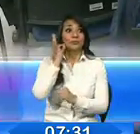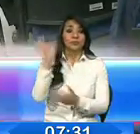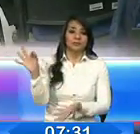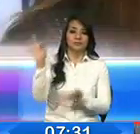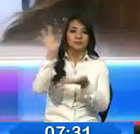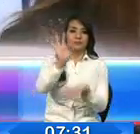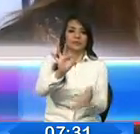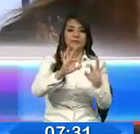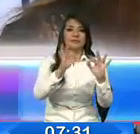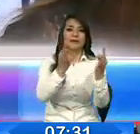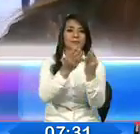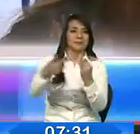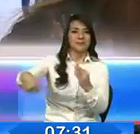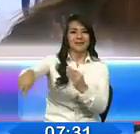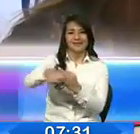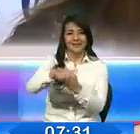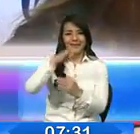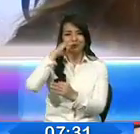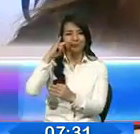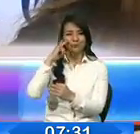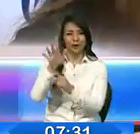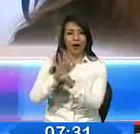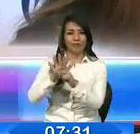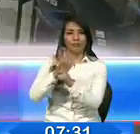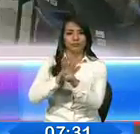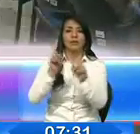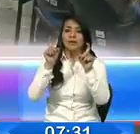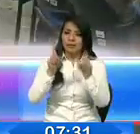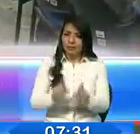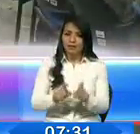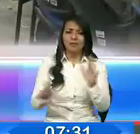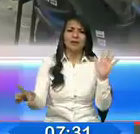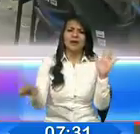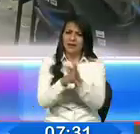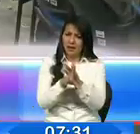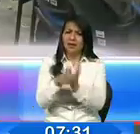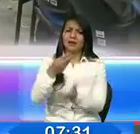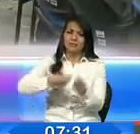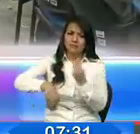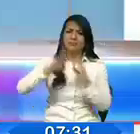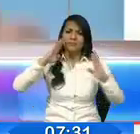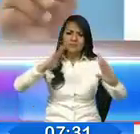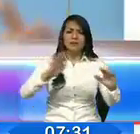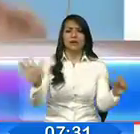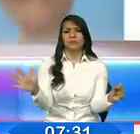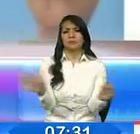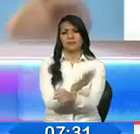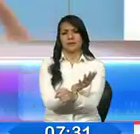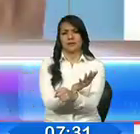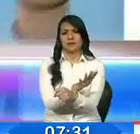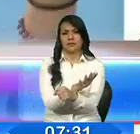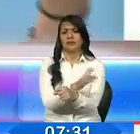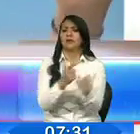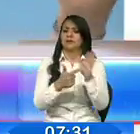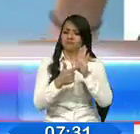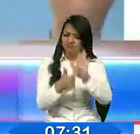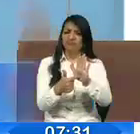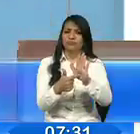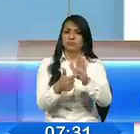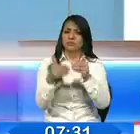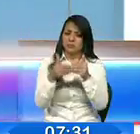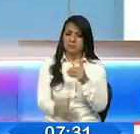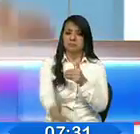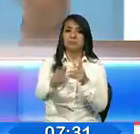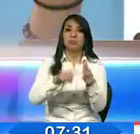las familias de las víctimas, mencionó que se debe trabajar en una ley de reparación integral. Dejar establecida una hoja de